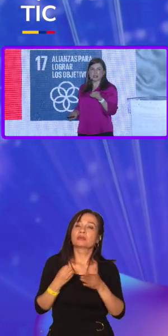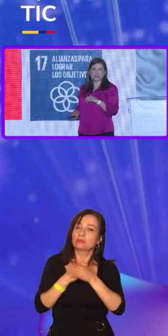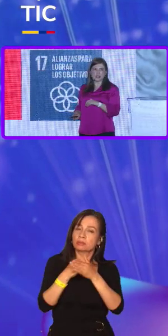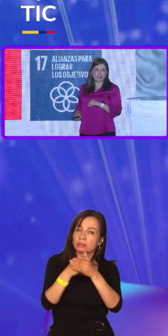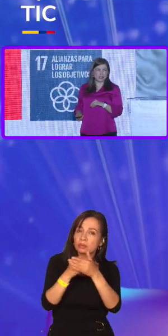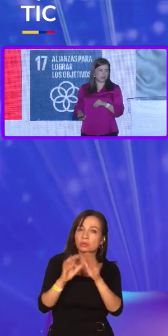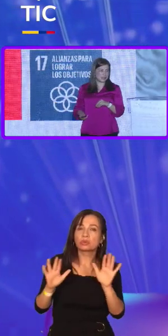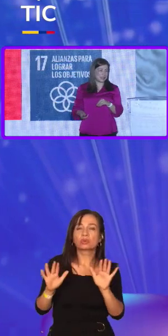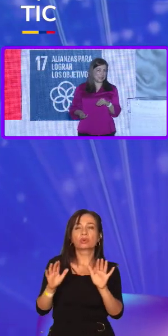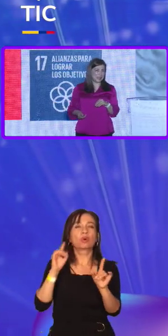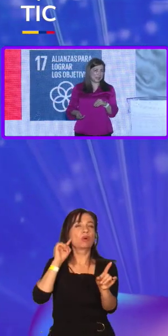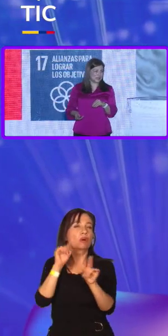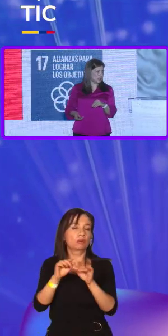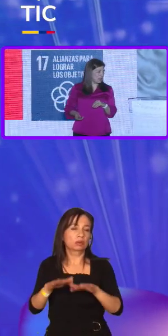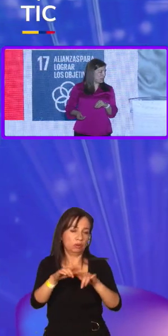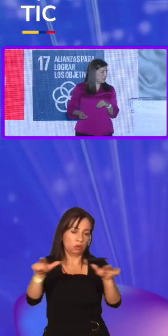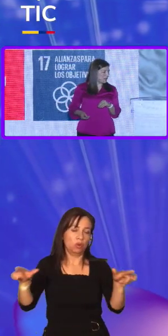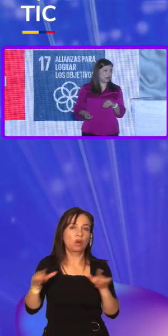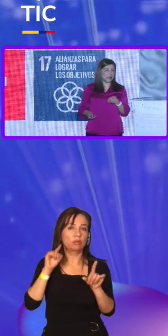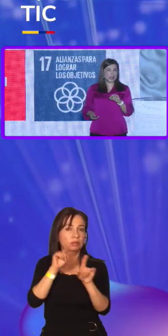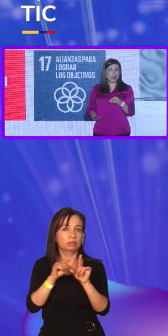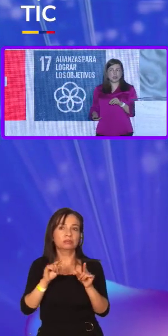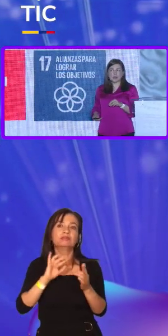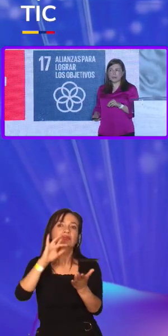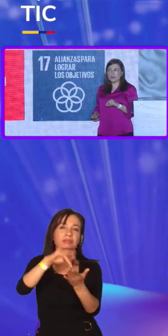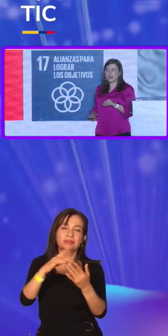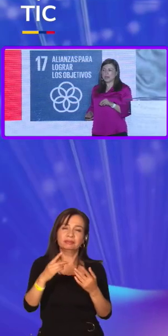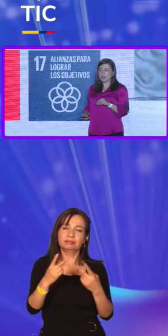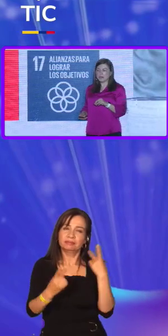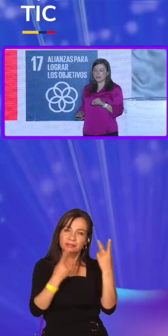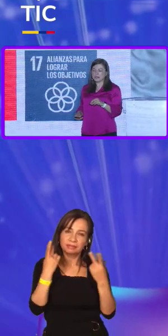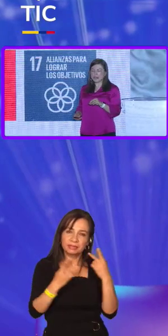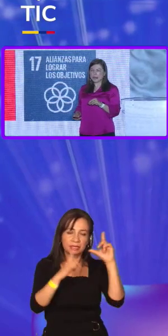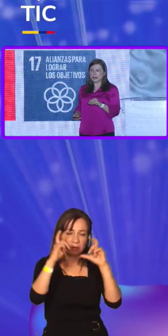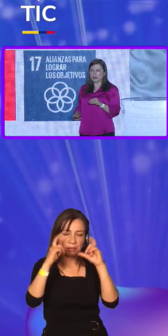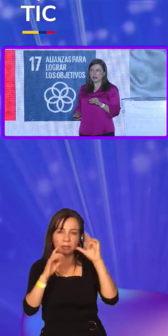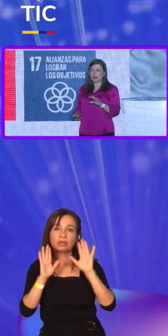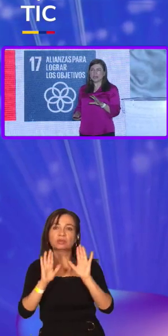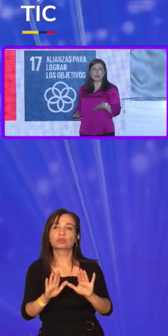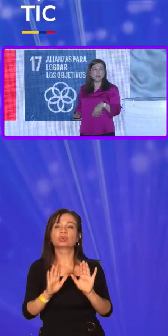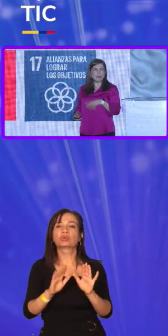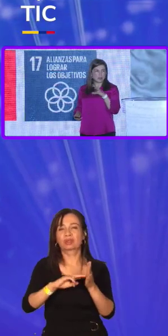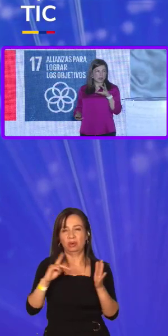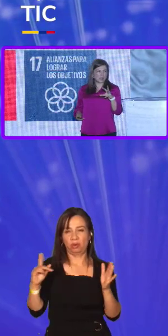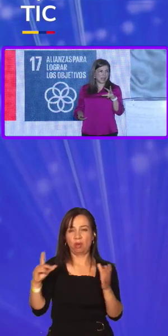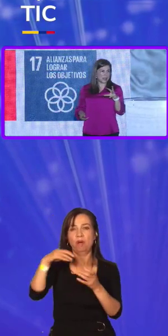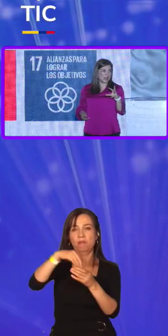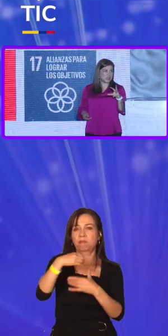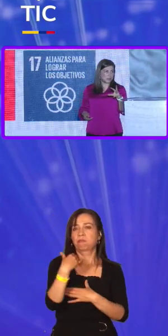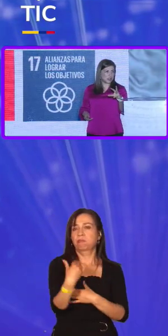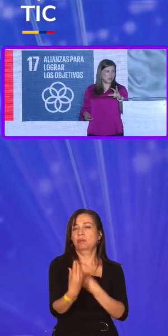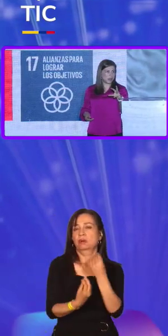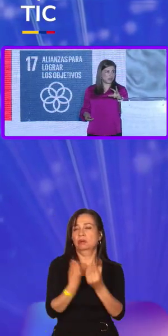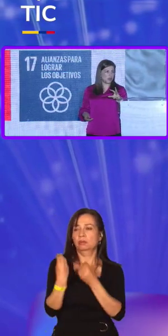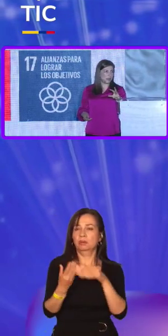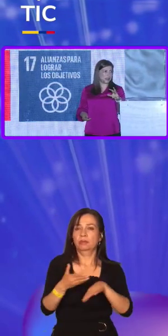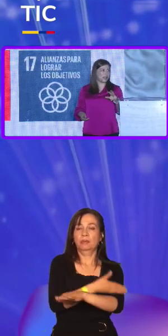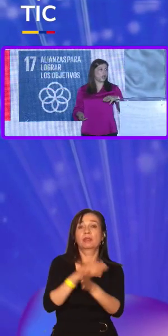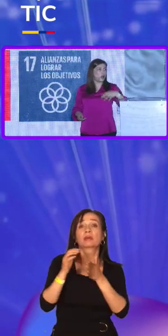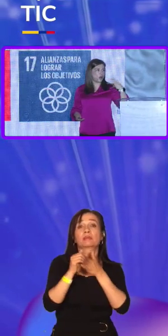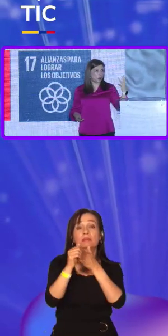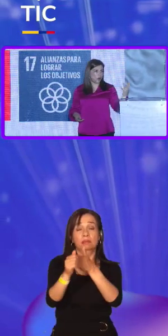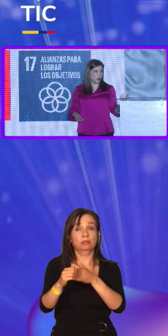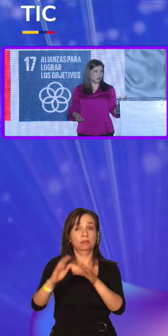para promoverlos como destinos turísticos inteligentes, de manera que pudiéramos lograr una metodología que